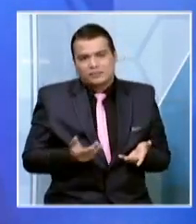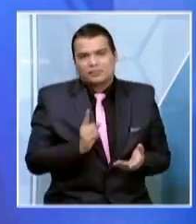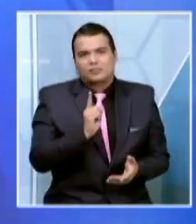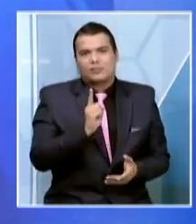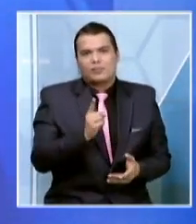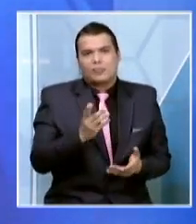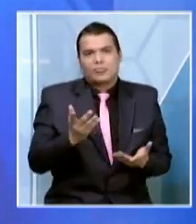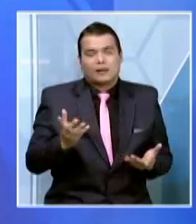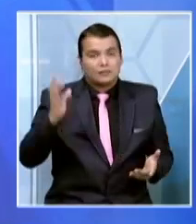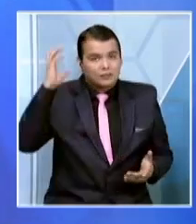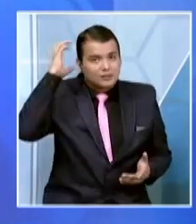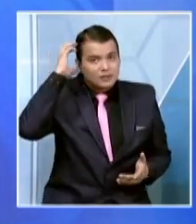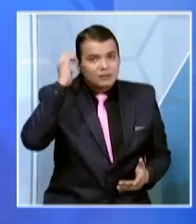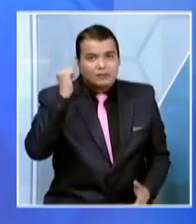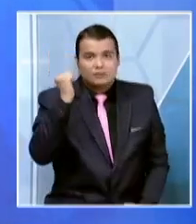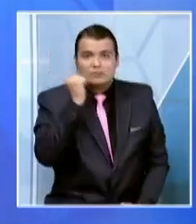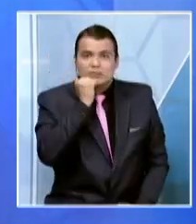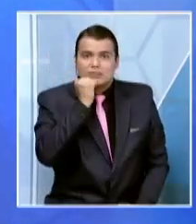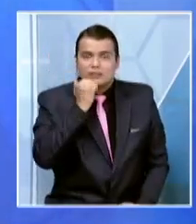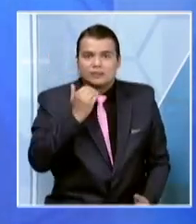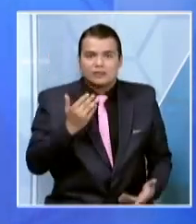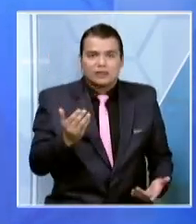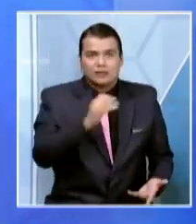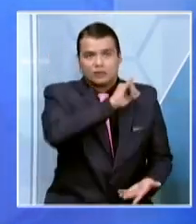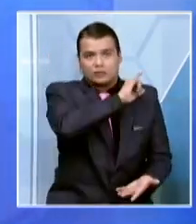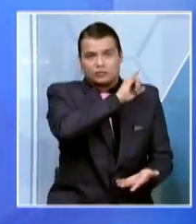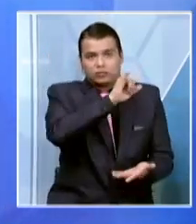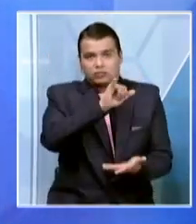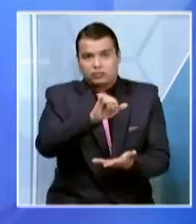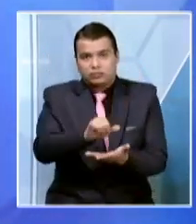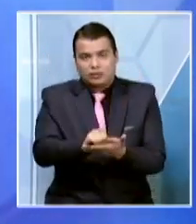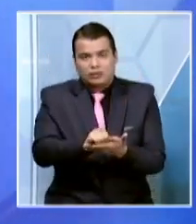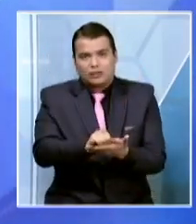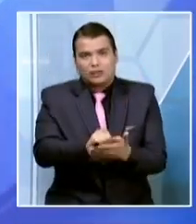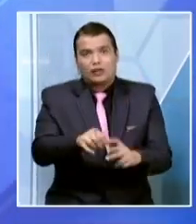del cerebro, que fue operado el 20 de mayo, él no puede viajar en un vuelo comercial,